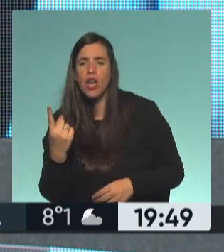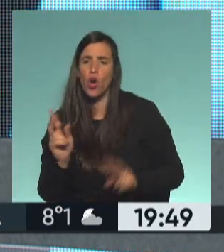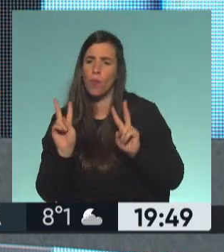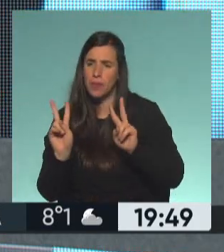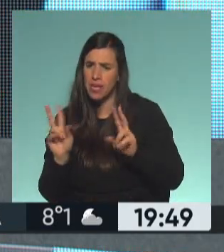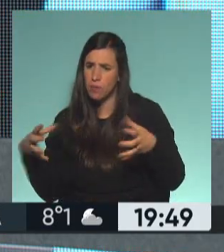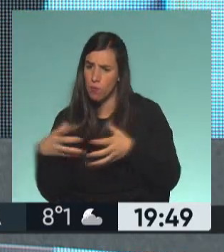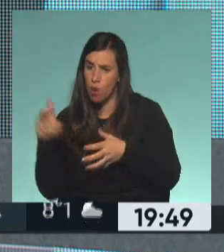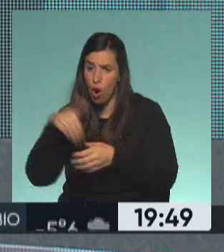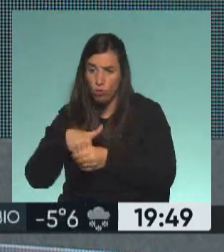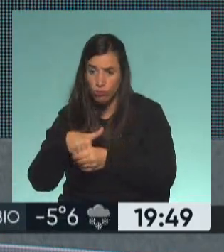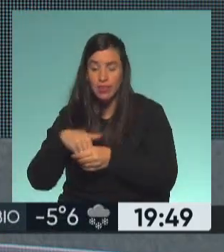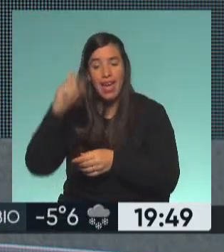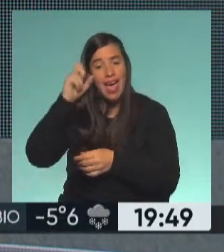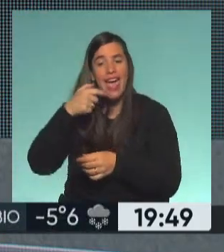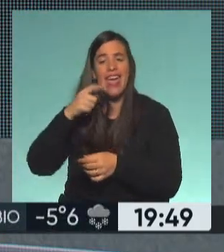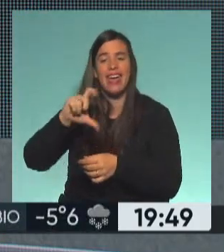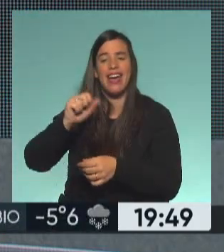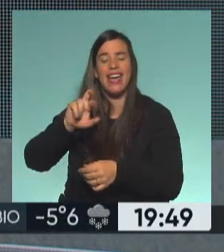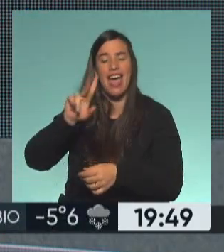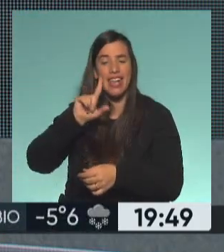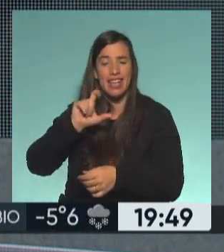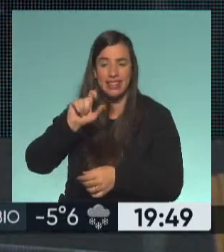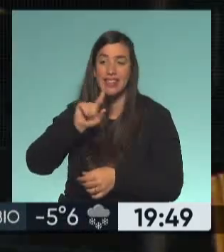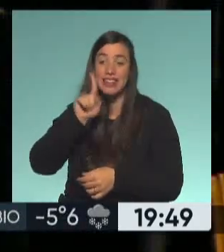Schiaretti, gobernador, que en algún momento fue adversario de la